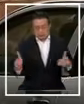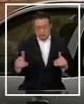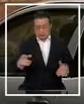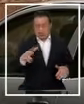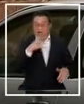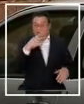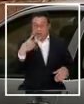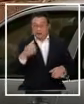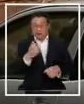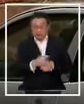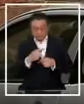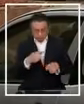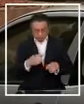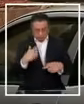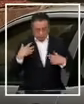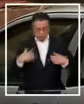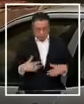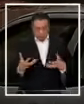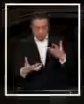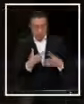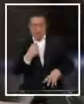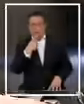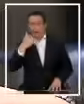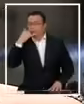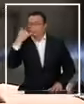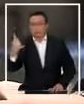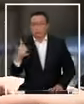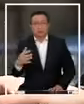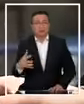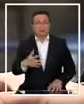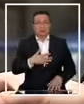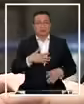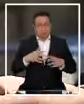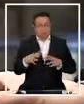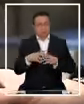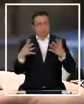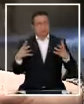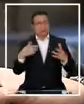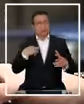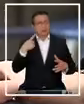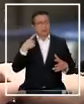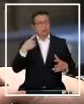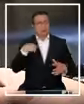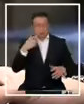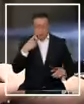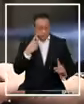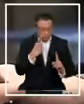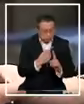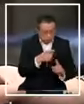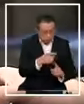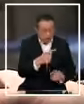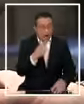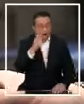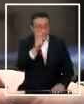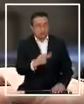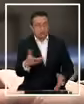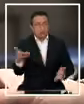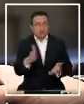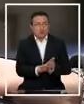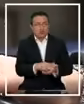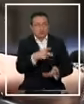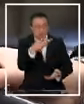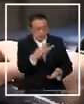andinas el cuerpo quemado de la víctima. Y nos llamó la atención. Así que fuimos, nos acercamos y ahí nos dijo que había una persona muerta en